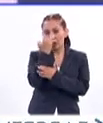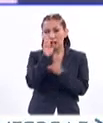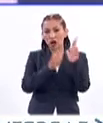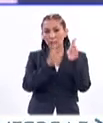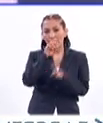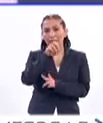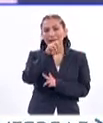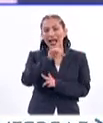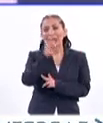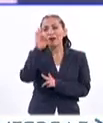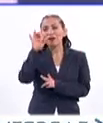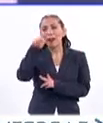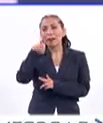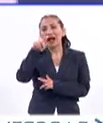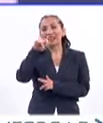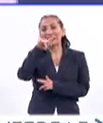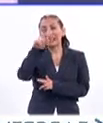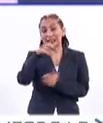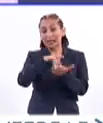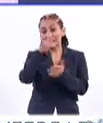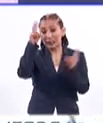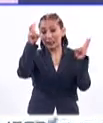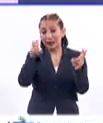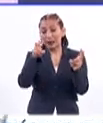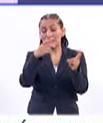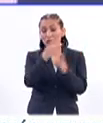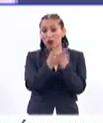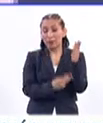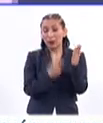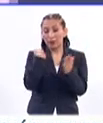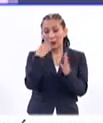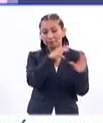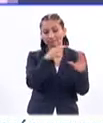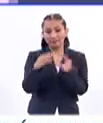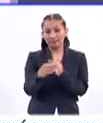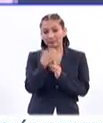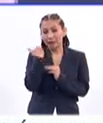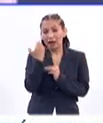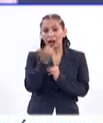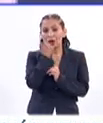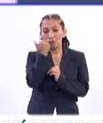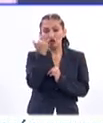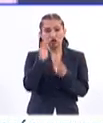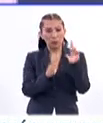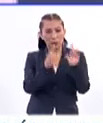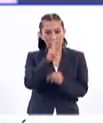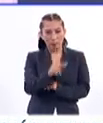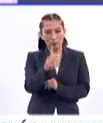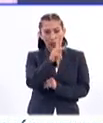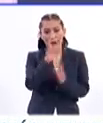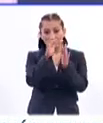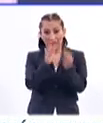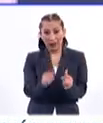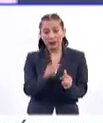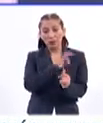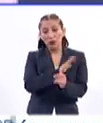Normal Miguel F. Martínez y gracias al programa de capacitación para estudiantes de escuelas normales públicas en Francia, pues pudo realizar parte